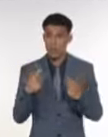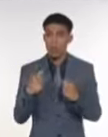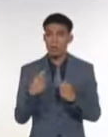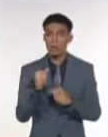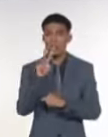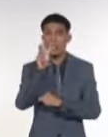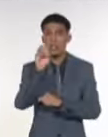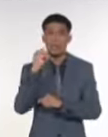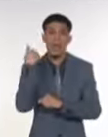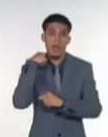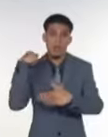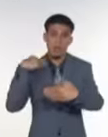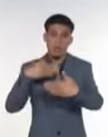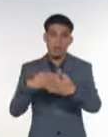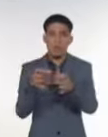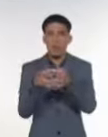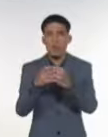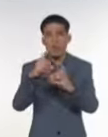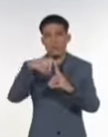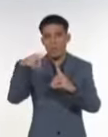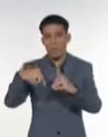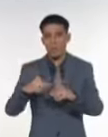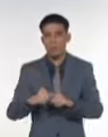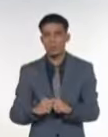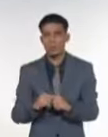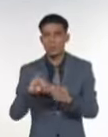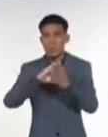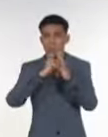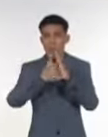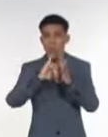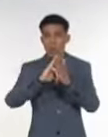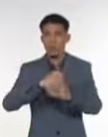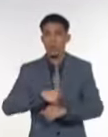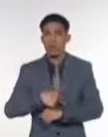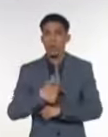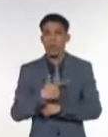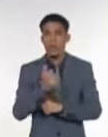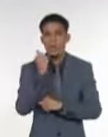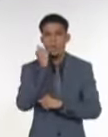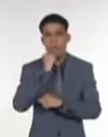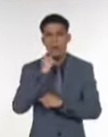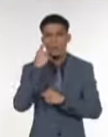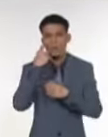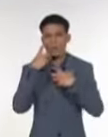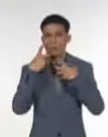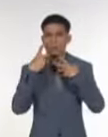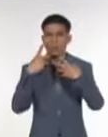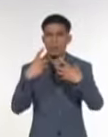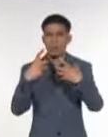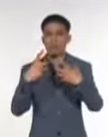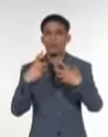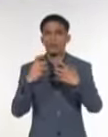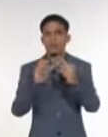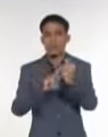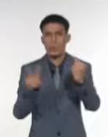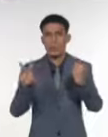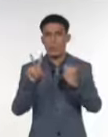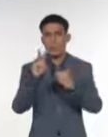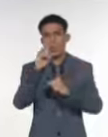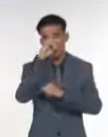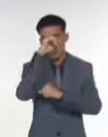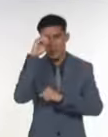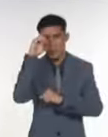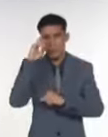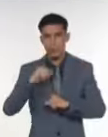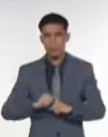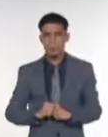30 años al Grupo Garabato, uno de los proyectos de artes escénicas más reconocidos y consolidados de la provincia de Santa Espíritus. En